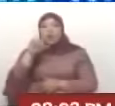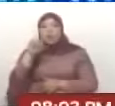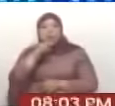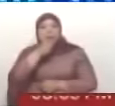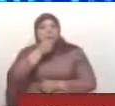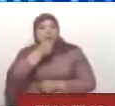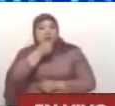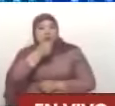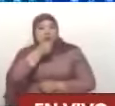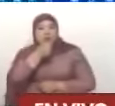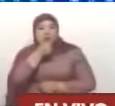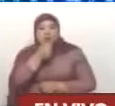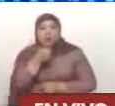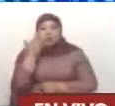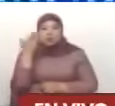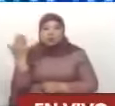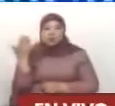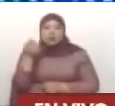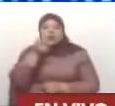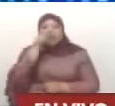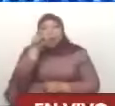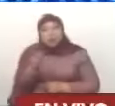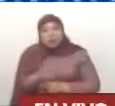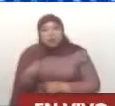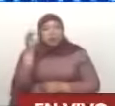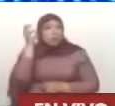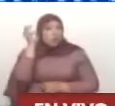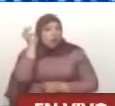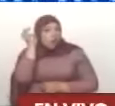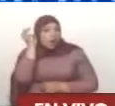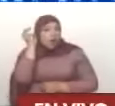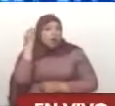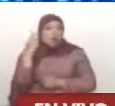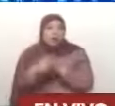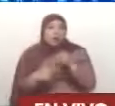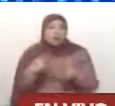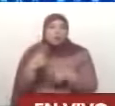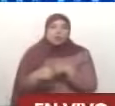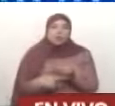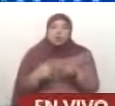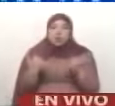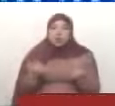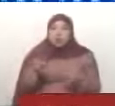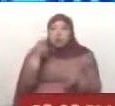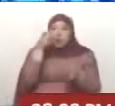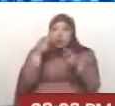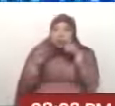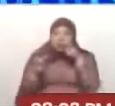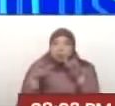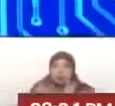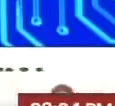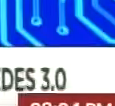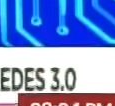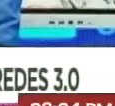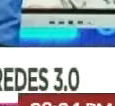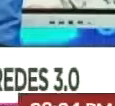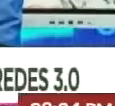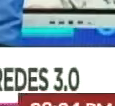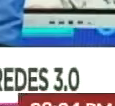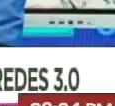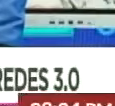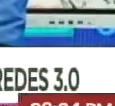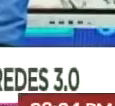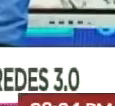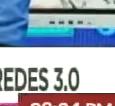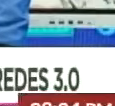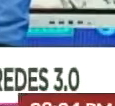bien. Jessica Serrano es una persona que estuvo presente en todos estos procesos y ha observado, bueno, una realidad que es la que está usted